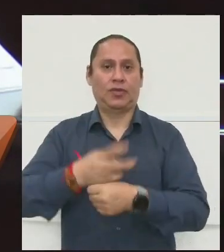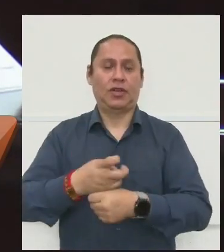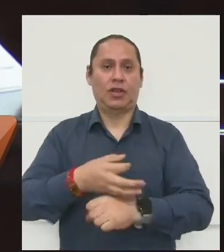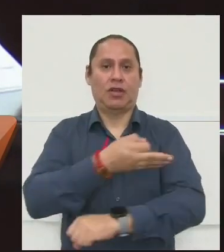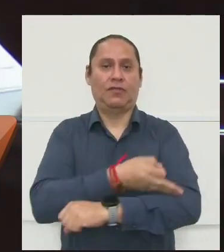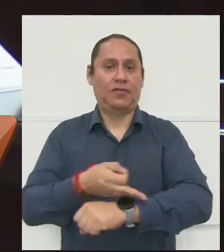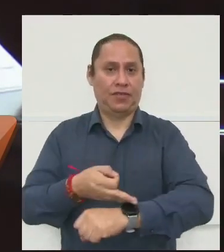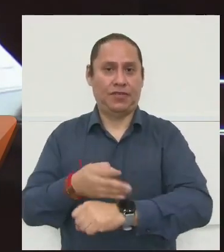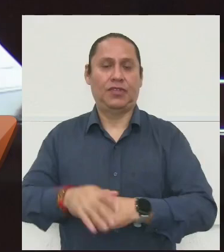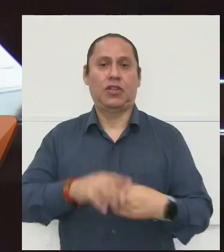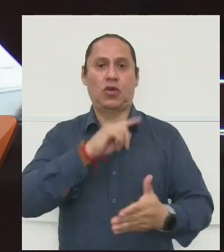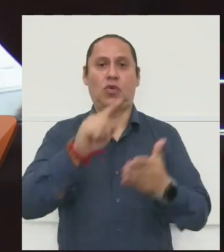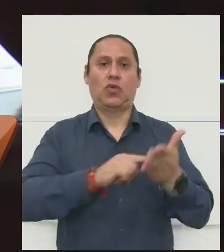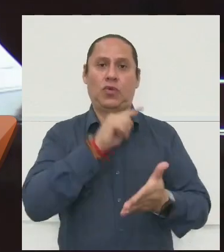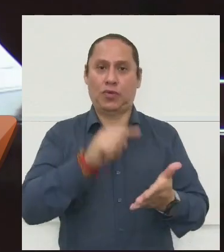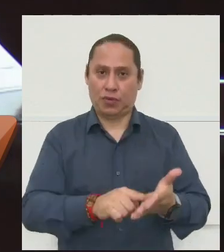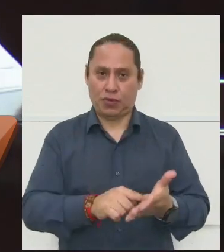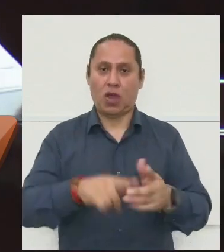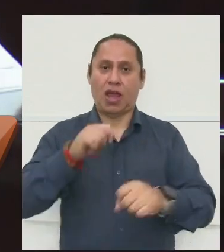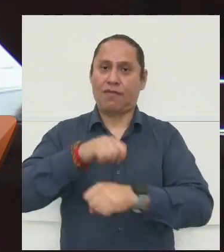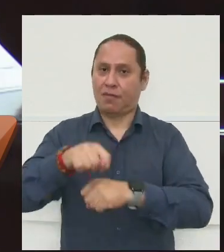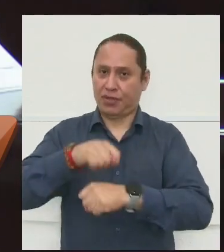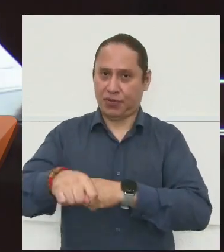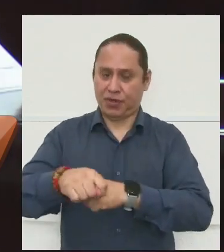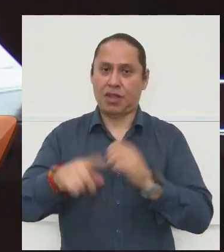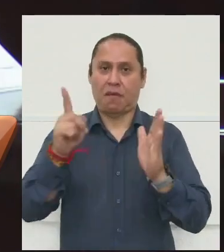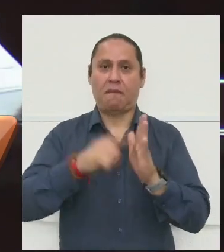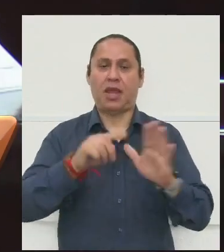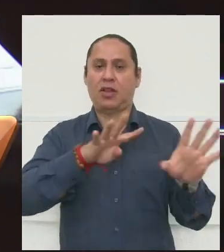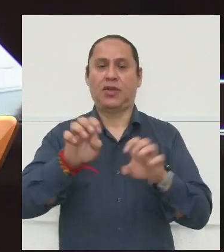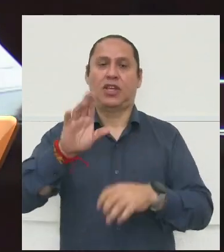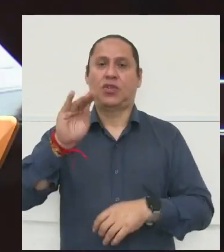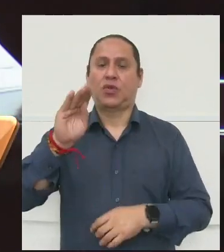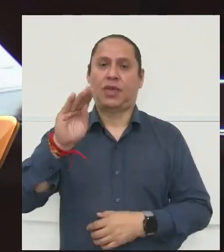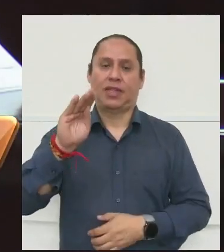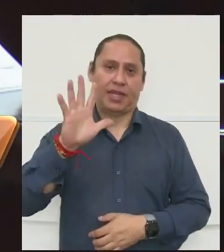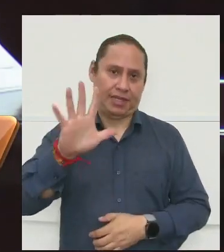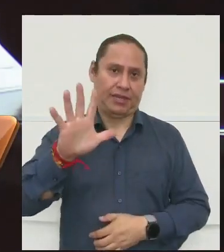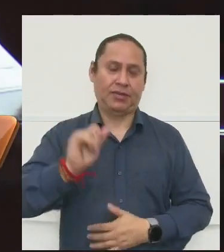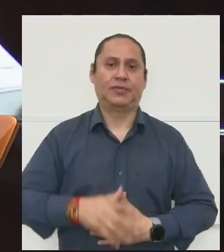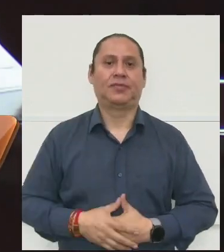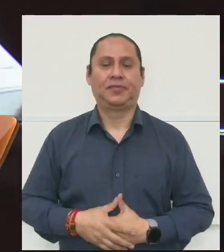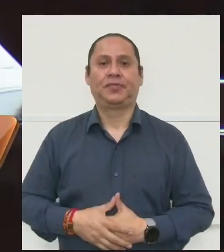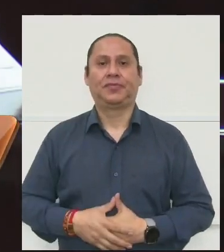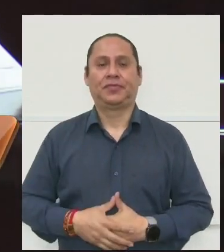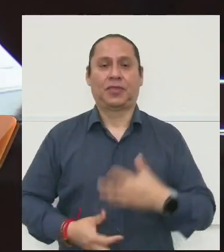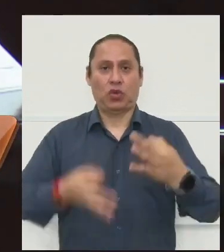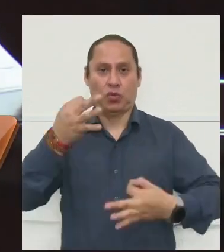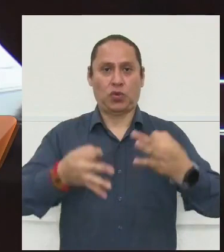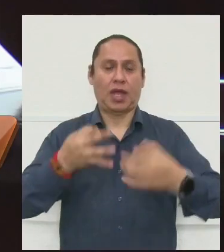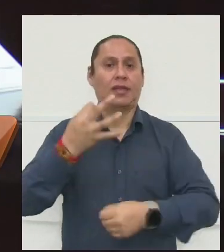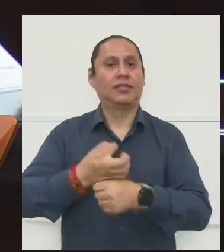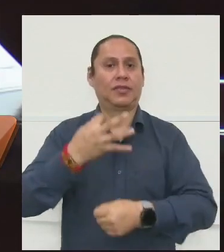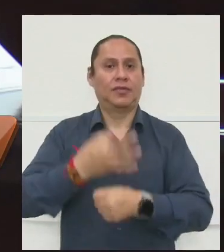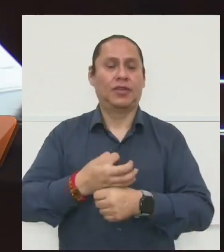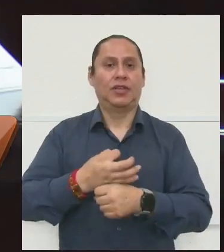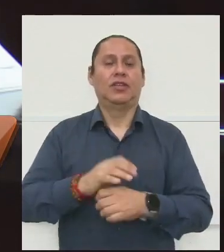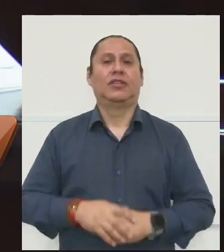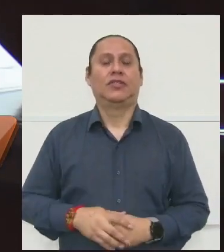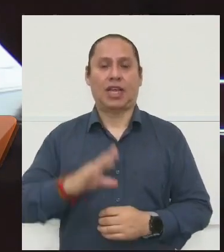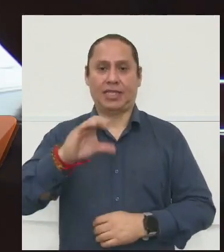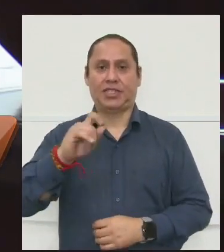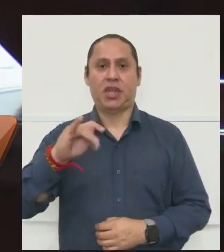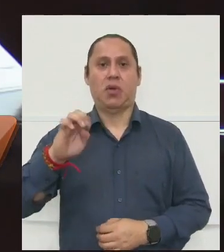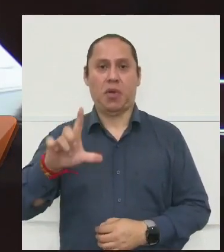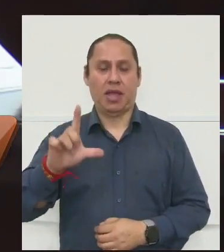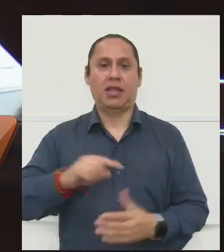lo familiar del distrito judicial de Tapachula 1995 juzgado tercero del ramo Civil del